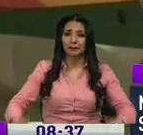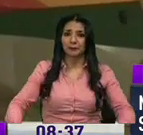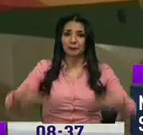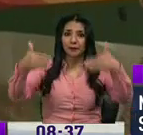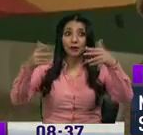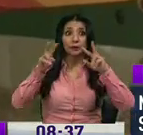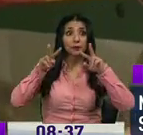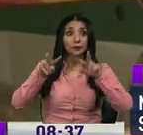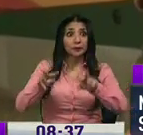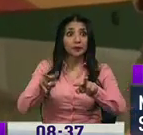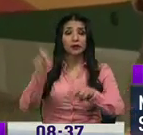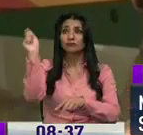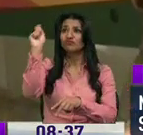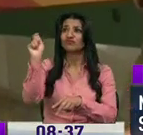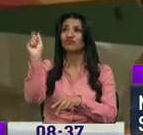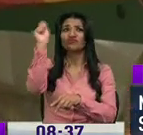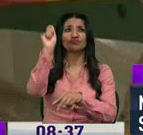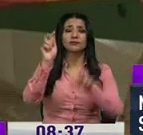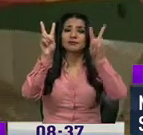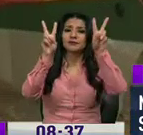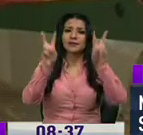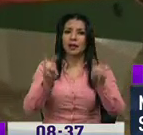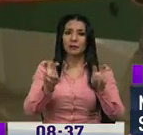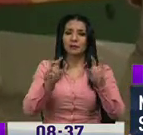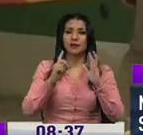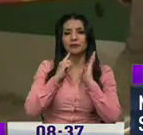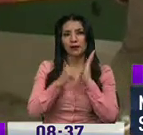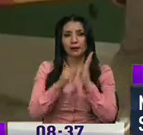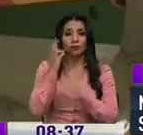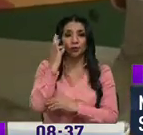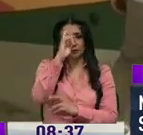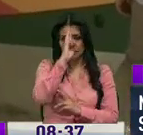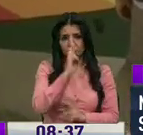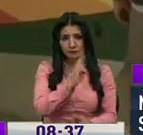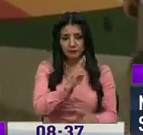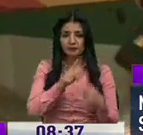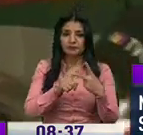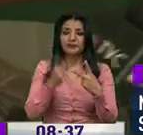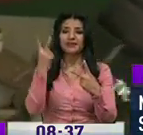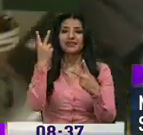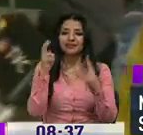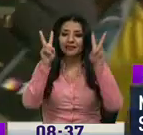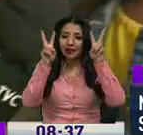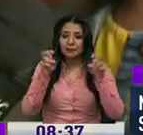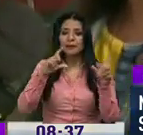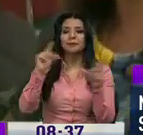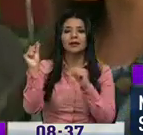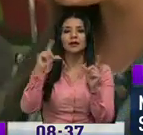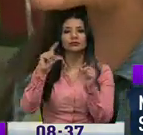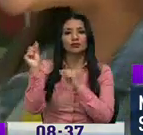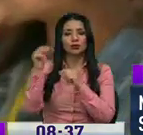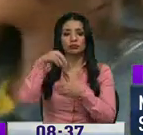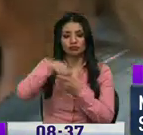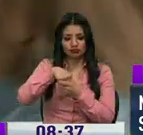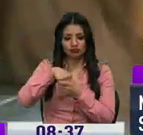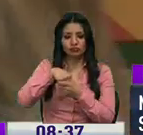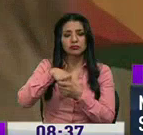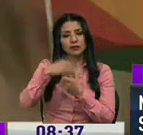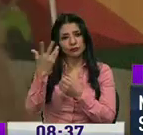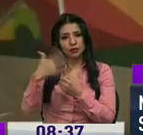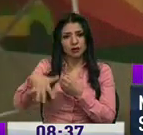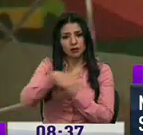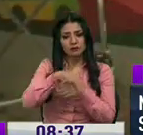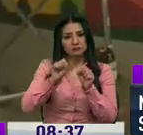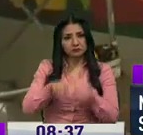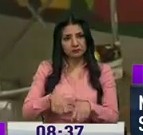observar que se trata de diferentes temas como son el tema de género y sobre todo el tema de movilidad humana, tanto interna como externa.